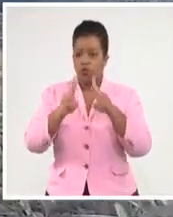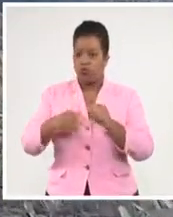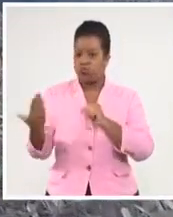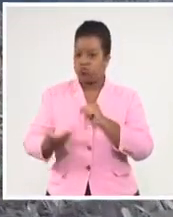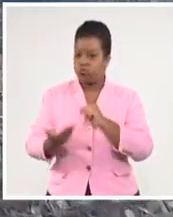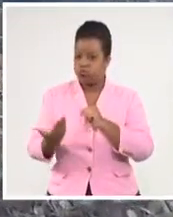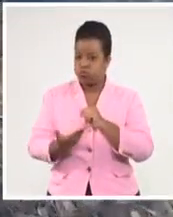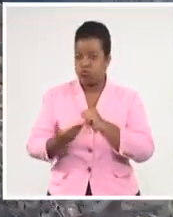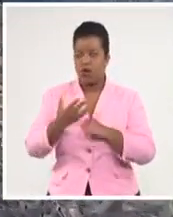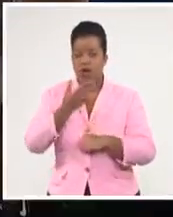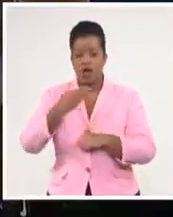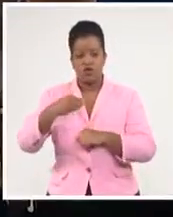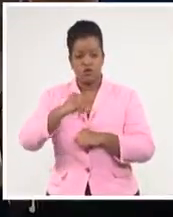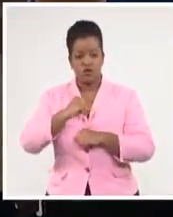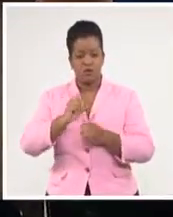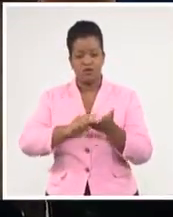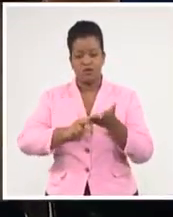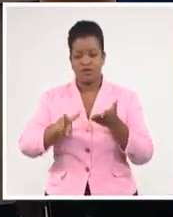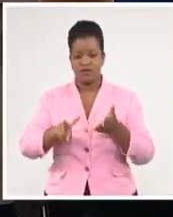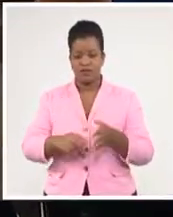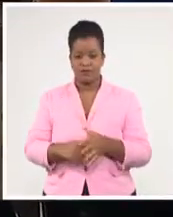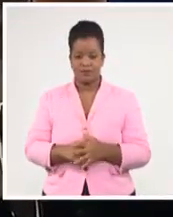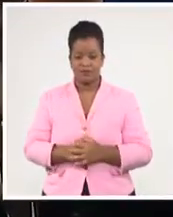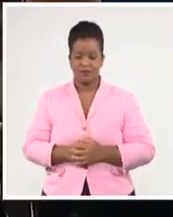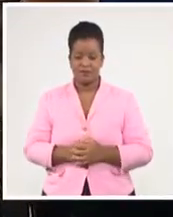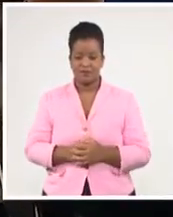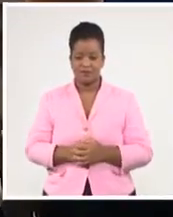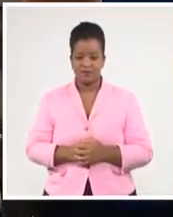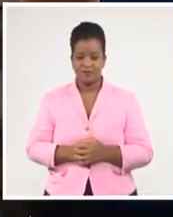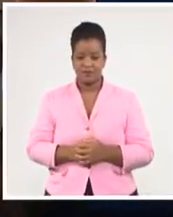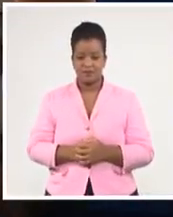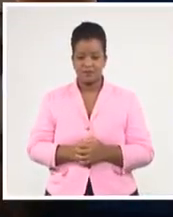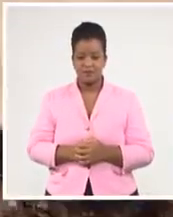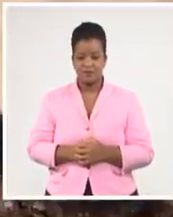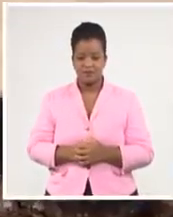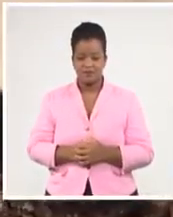la provincia. Desde Mayabeque, Raiza Ortega Herrera, Sistema Informativo de la Televisión Cubana.